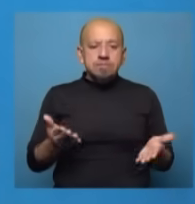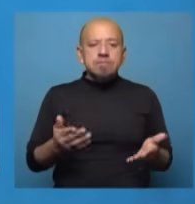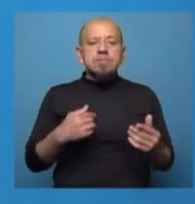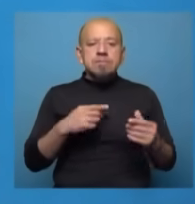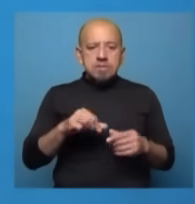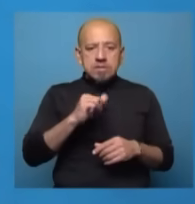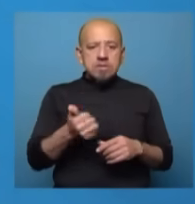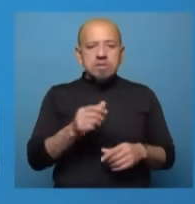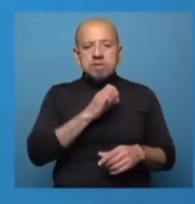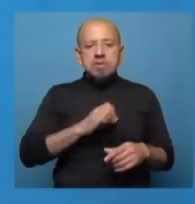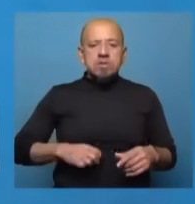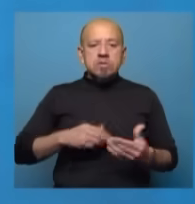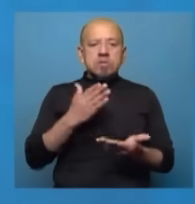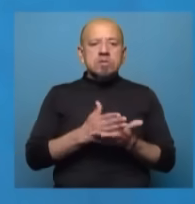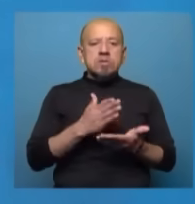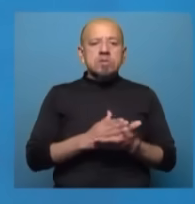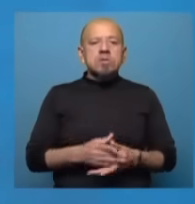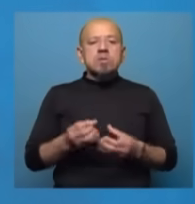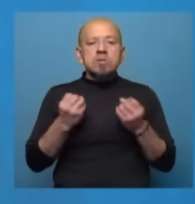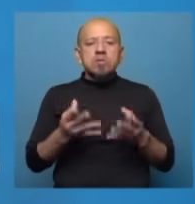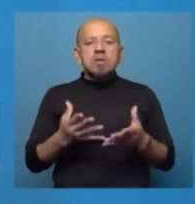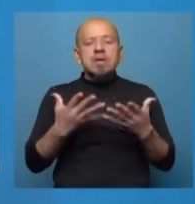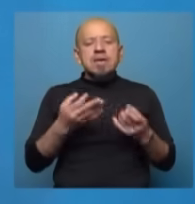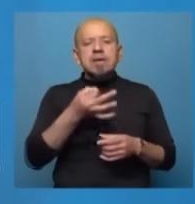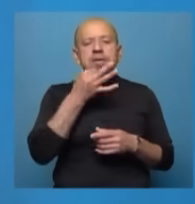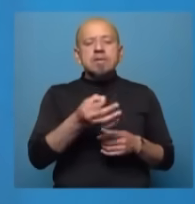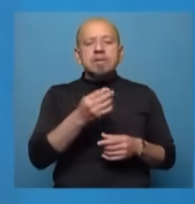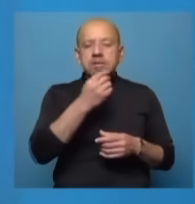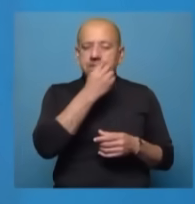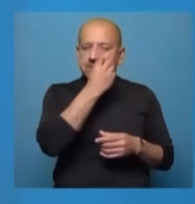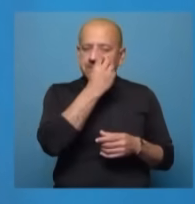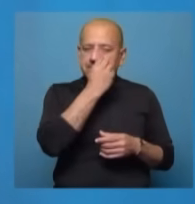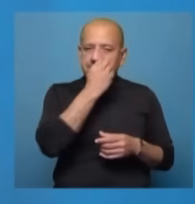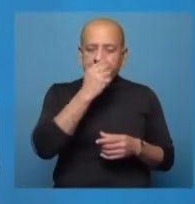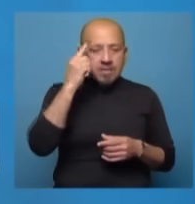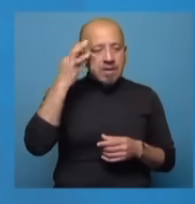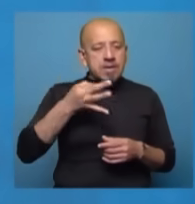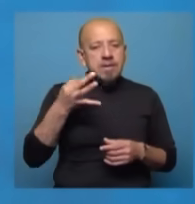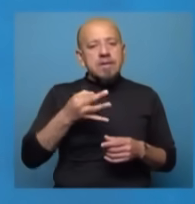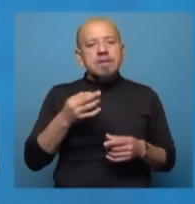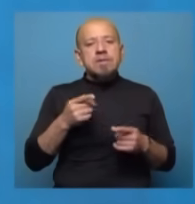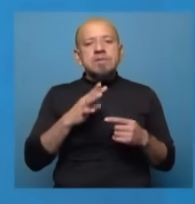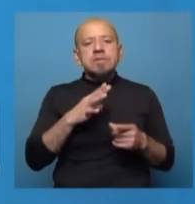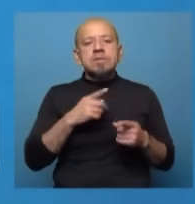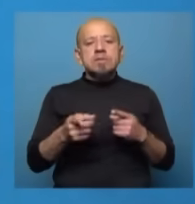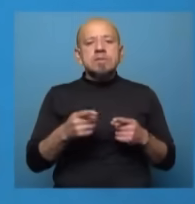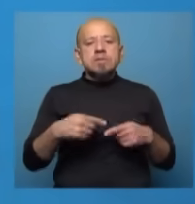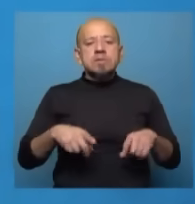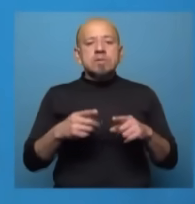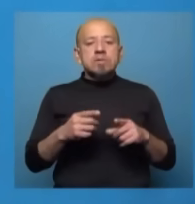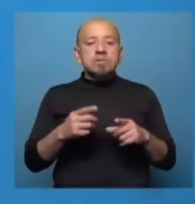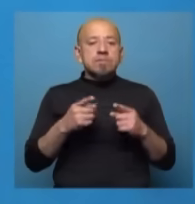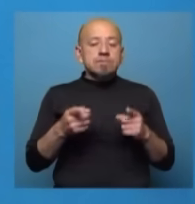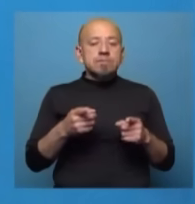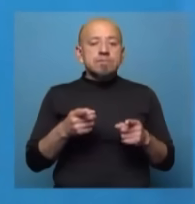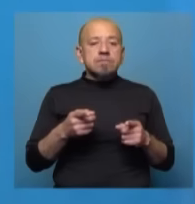ganando el estado de derecho Por qué Qué significa lo que digo en realidad en la medida que existan actos como estos que